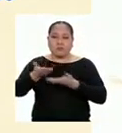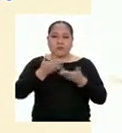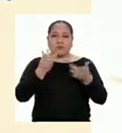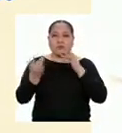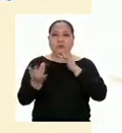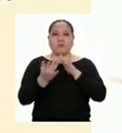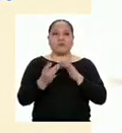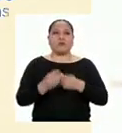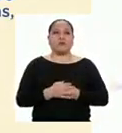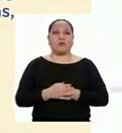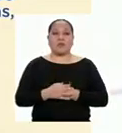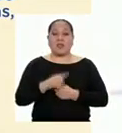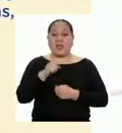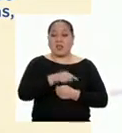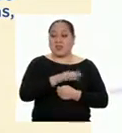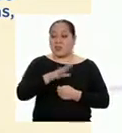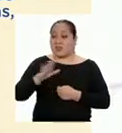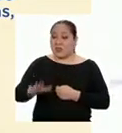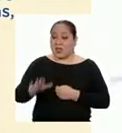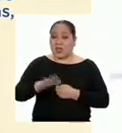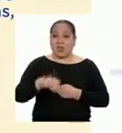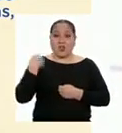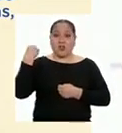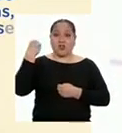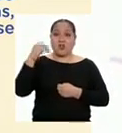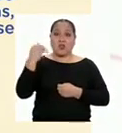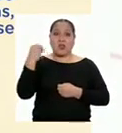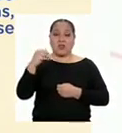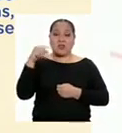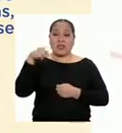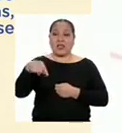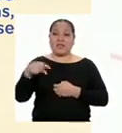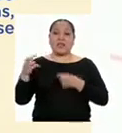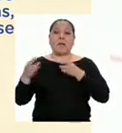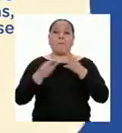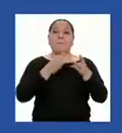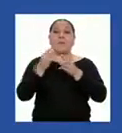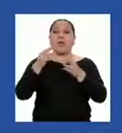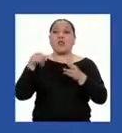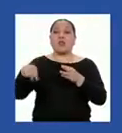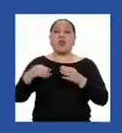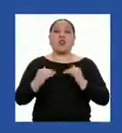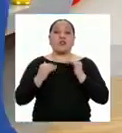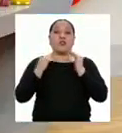1992. Entre los niños, niñas, adolescentes y su medio en el cual se desenvuelven.